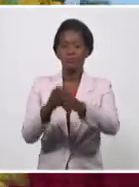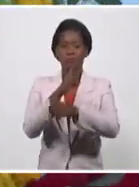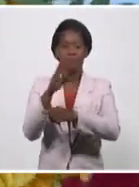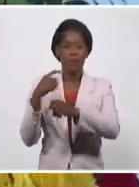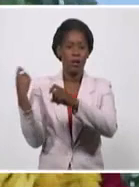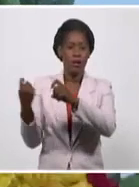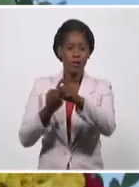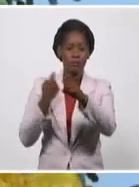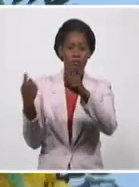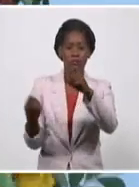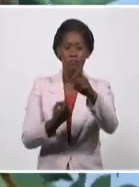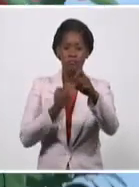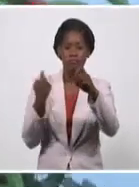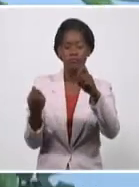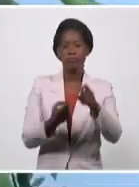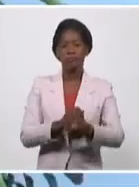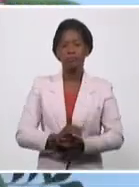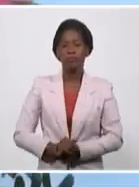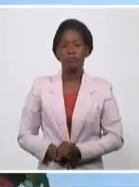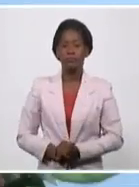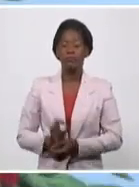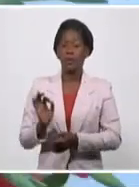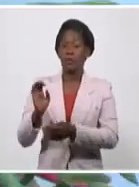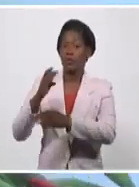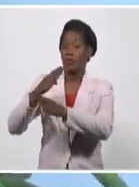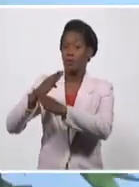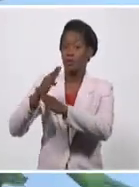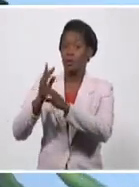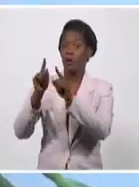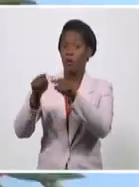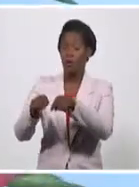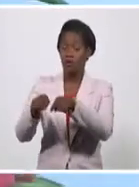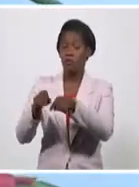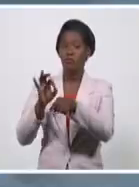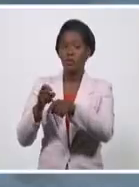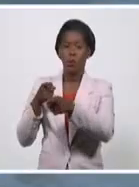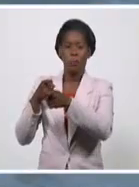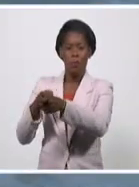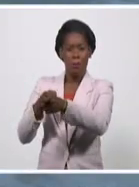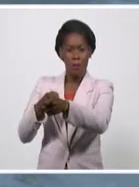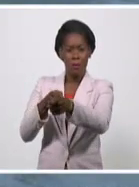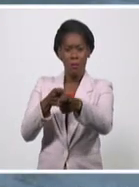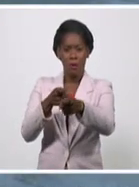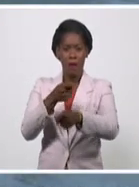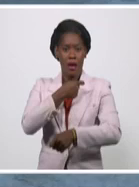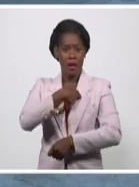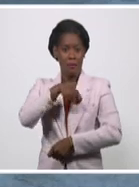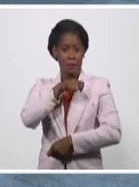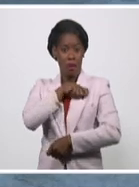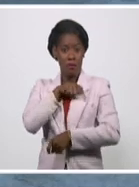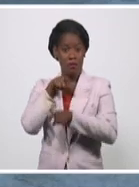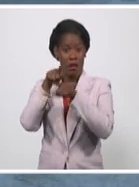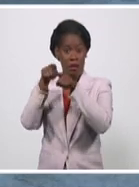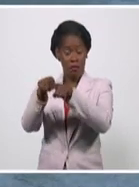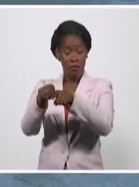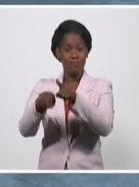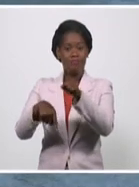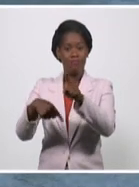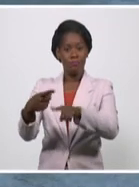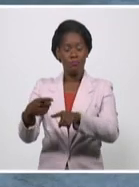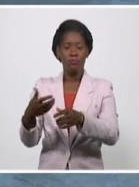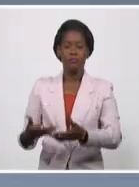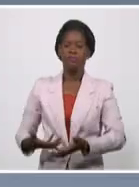antiguo matadero de esta ciudad, donde fue fusilado por el ejército español, una ofrenda floral fue dedicada al